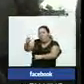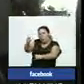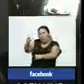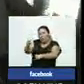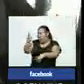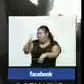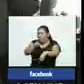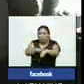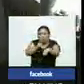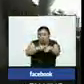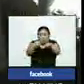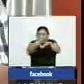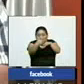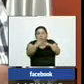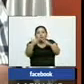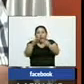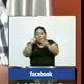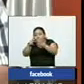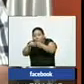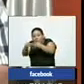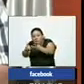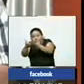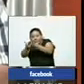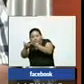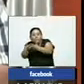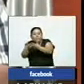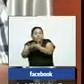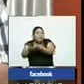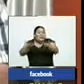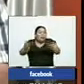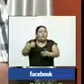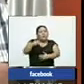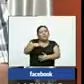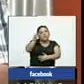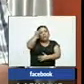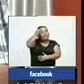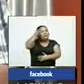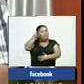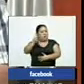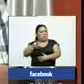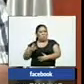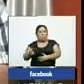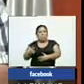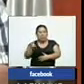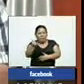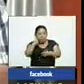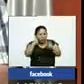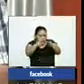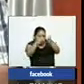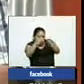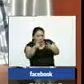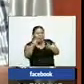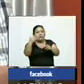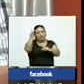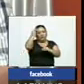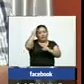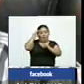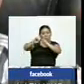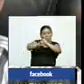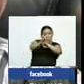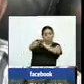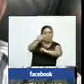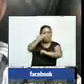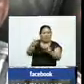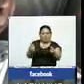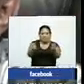mismo momento, abren expedientes y creo que no tarda en ser capturado. Acuérdate que las redes sociales son ágiles.